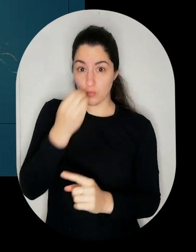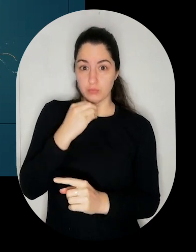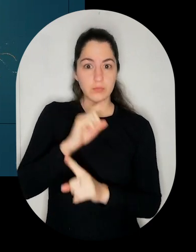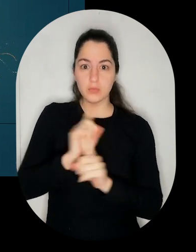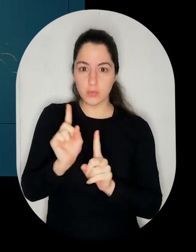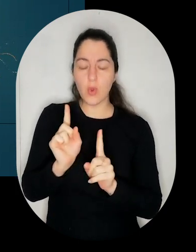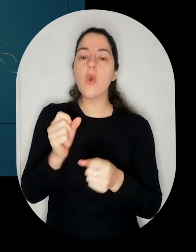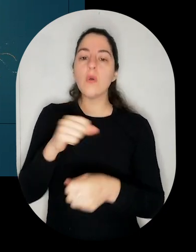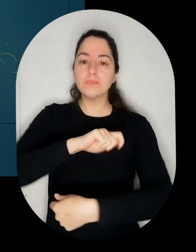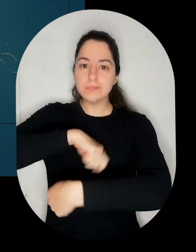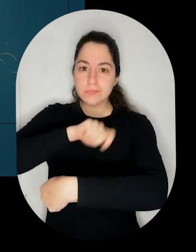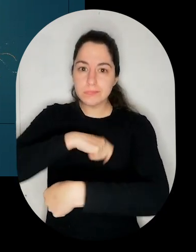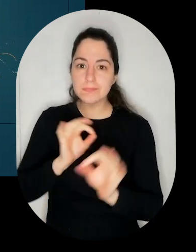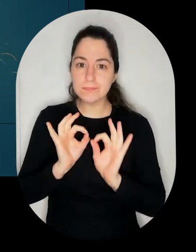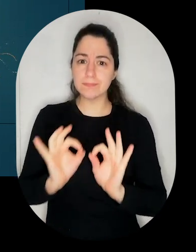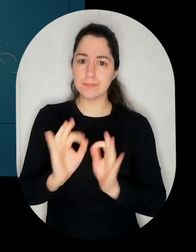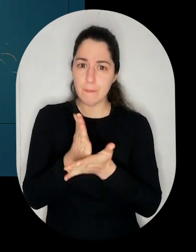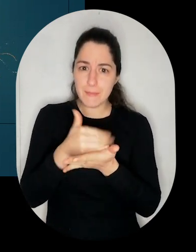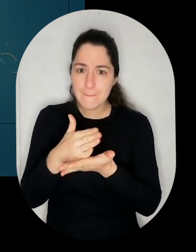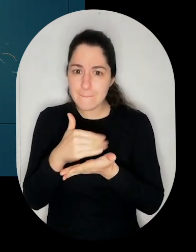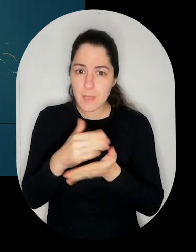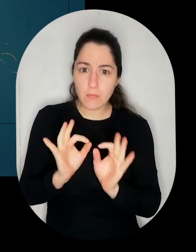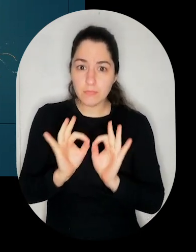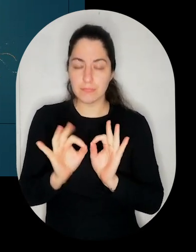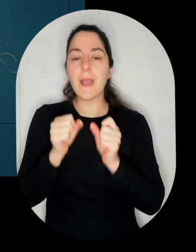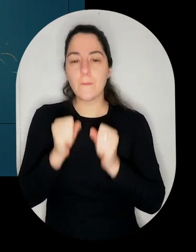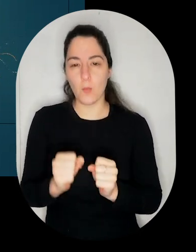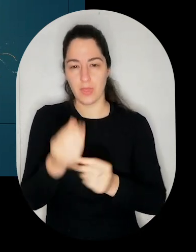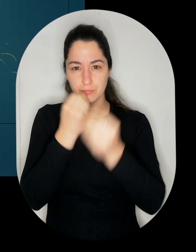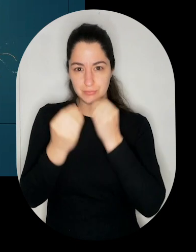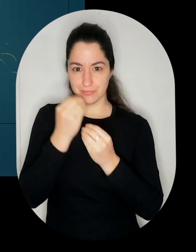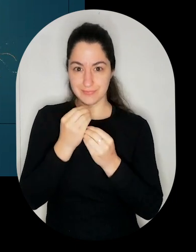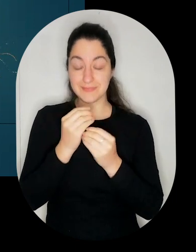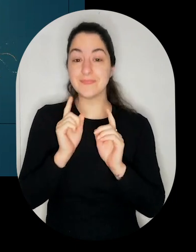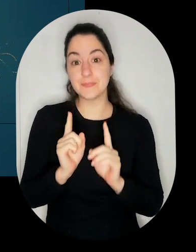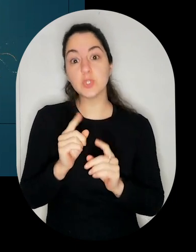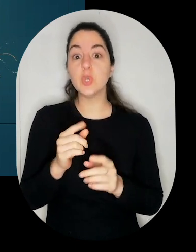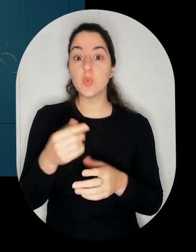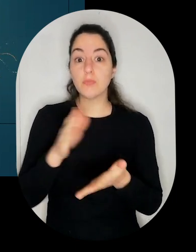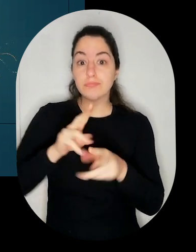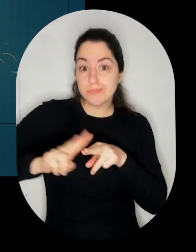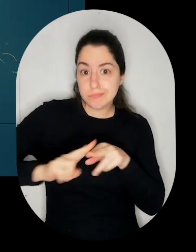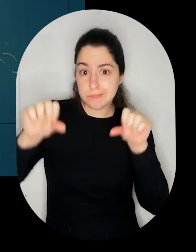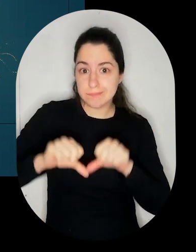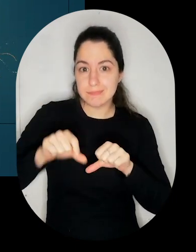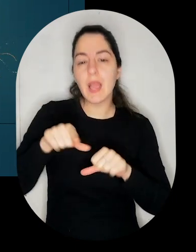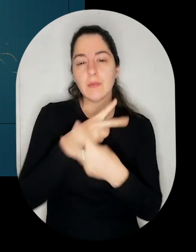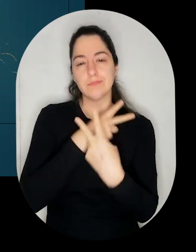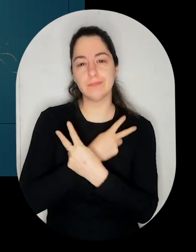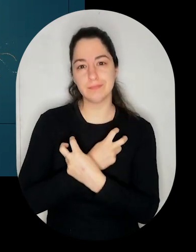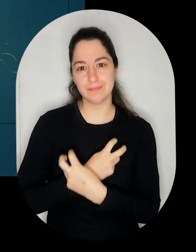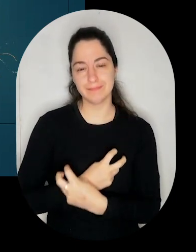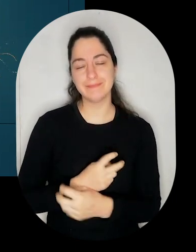cruda, pero bien preparados y bajo la técnica que corresponda para ese tipo de hongo, se pueden cocinar. Entonces, si se preparan mal, pueden